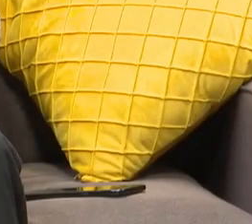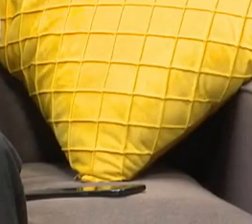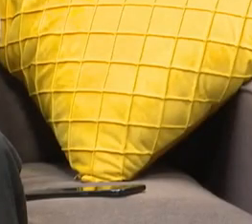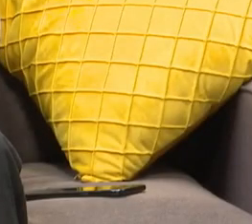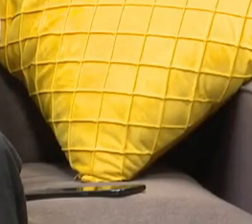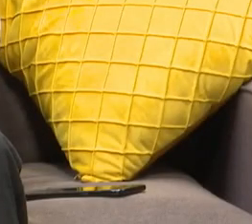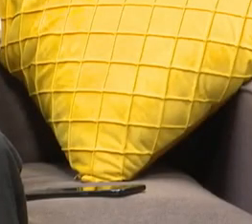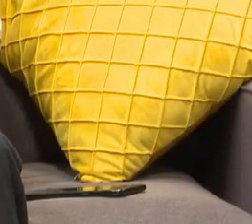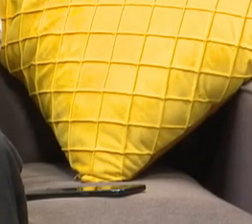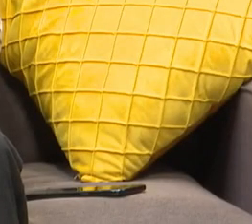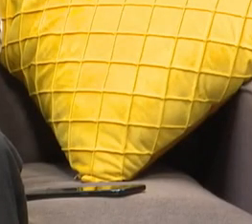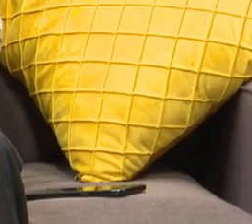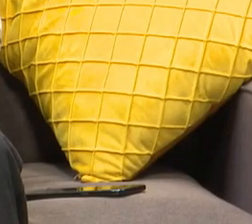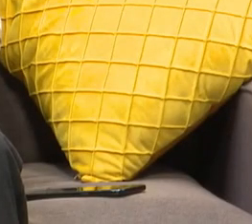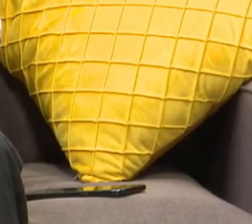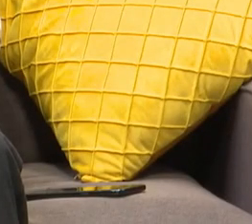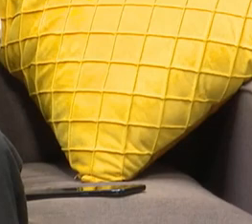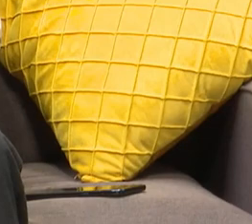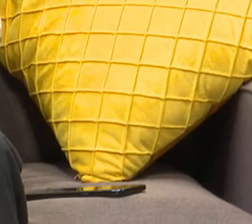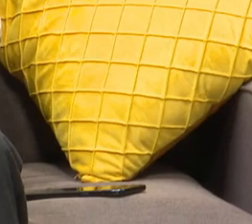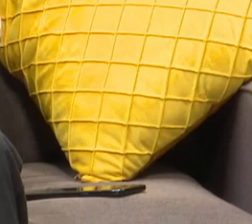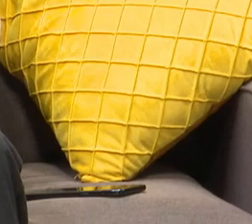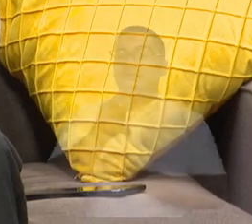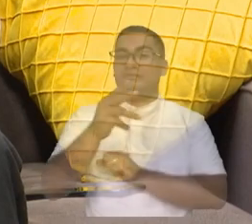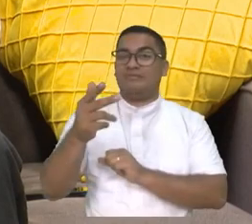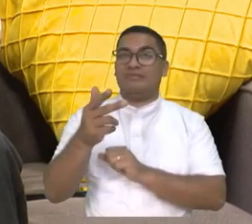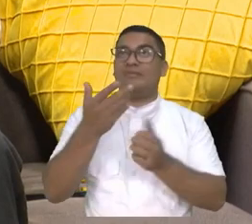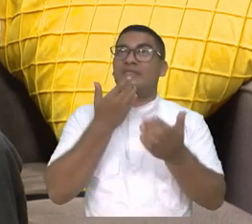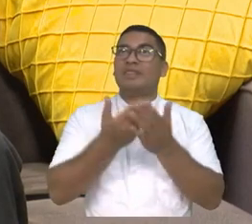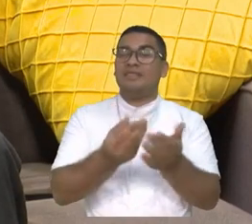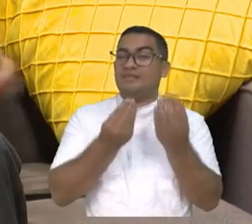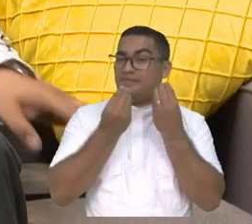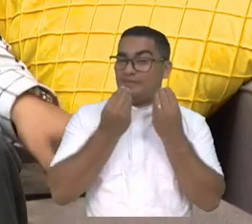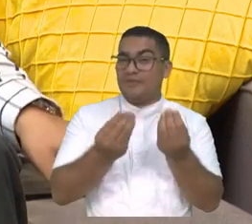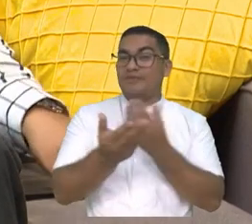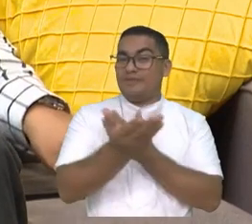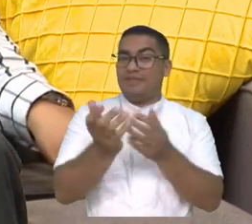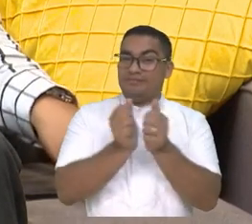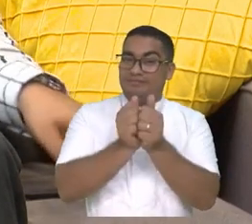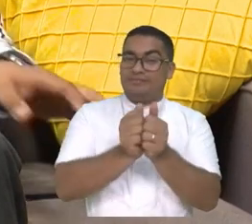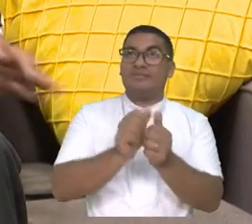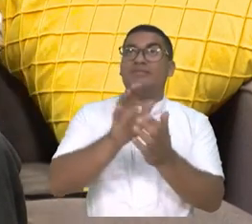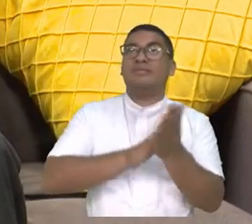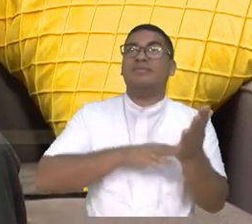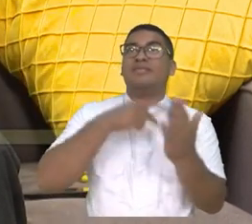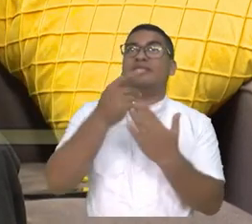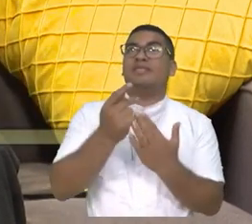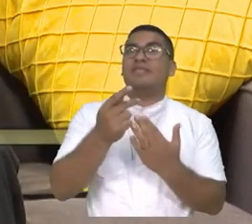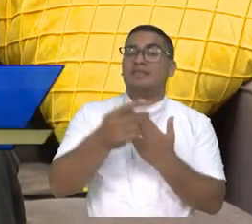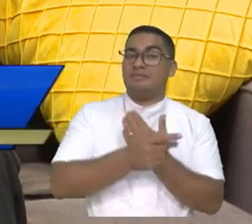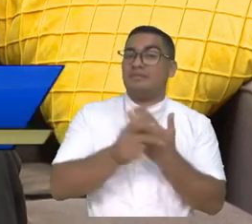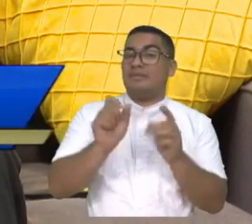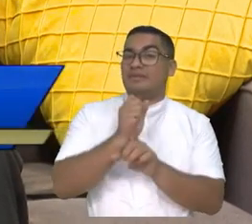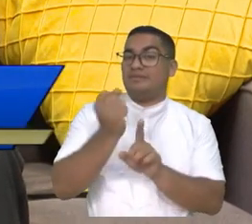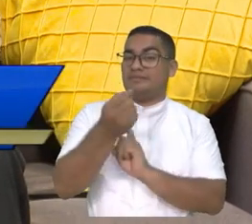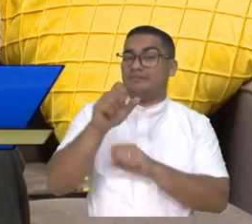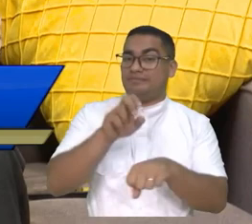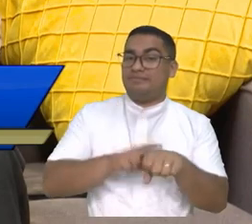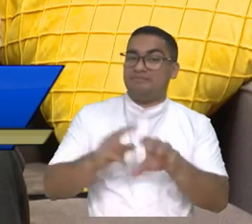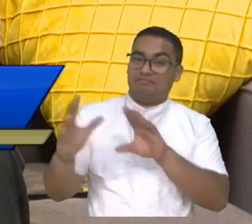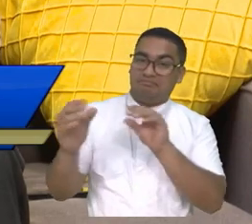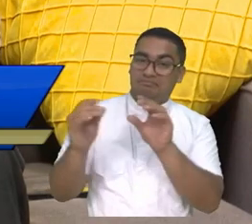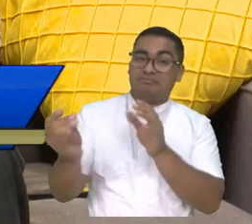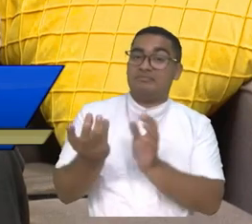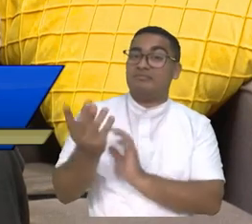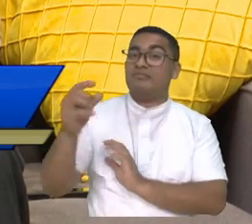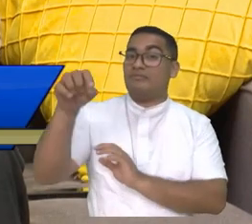Muchísimas gracias por continuar en sintonía del canal parlamentario. Muchísimas gracias por continuar acompañándonos en su programa desde el Parlamento, conversando hoy en una